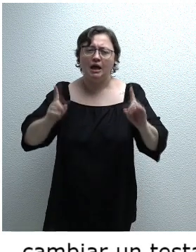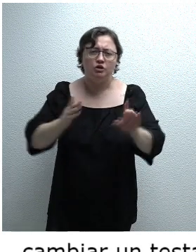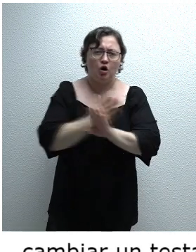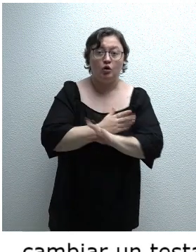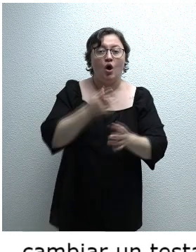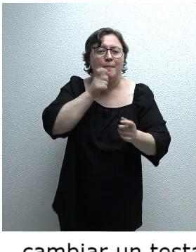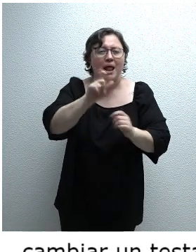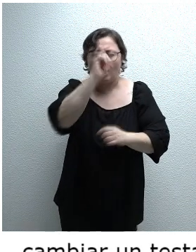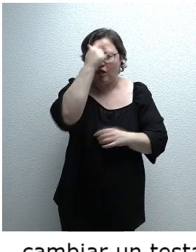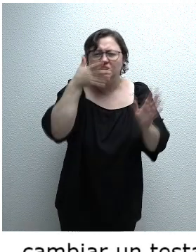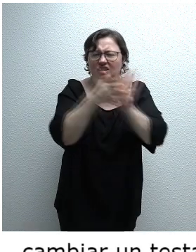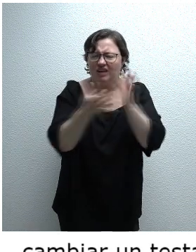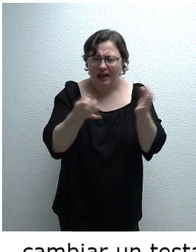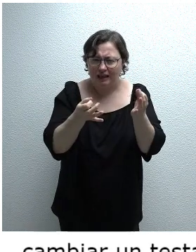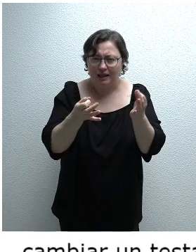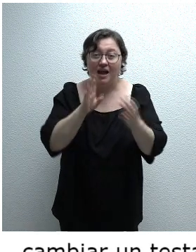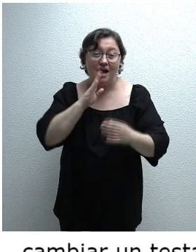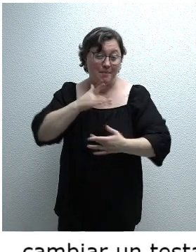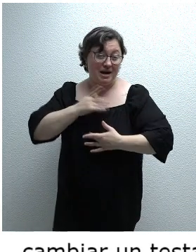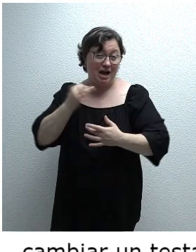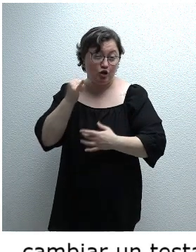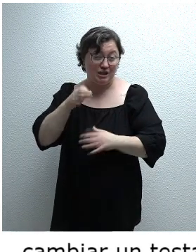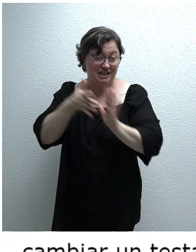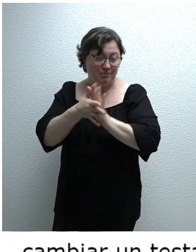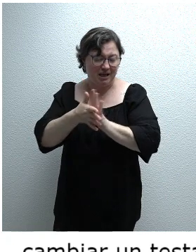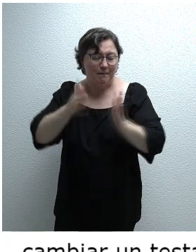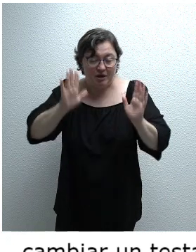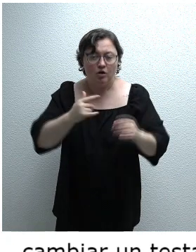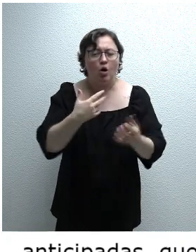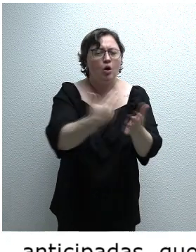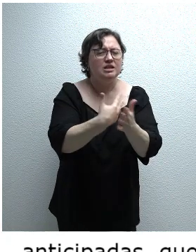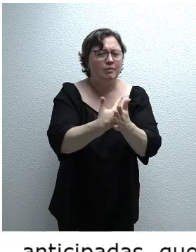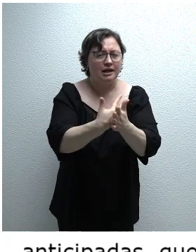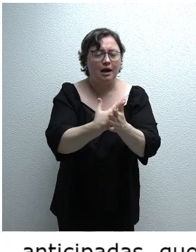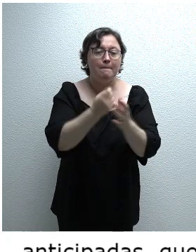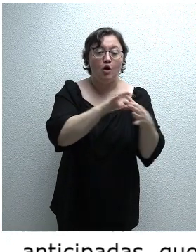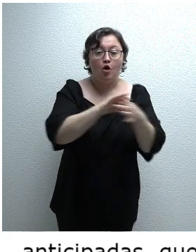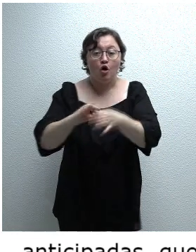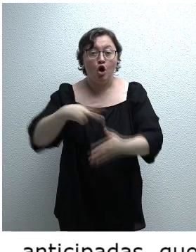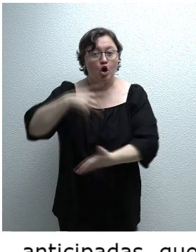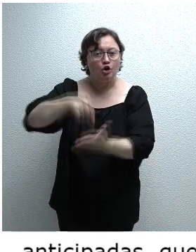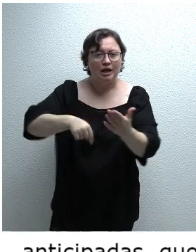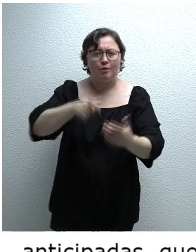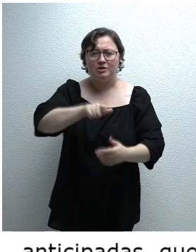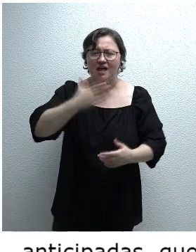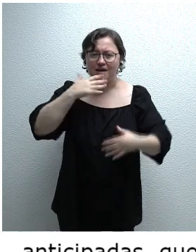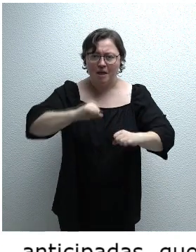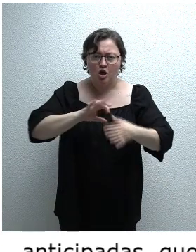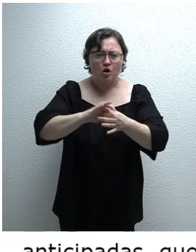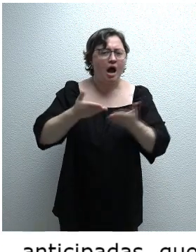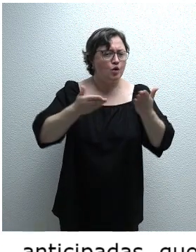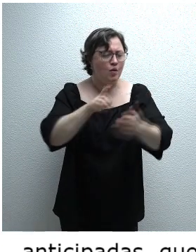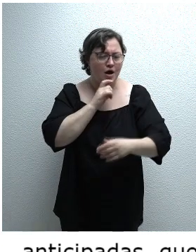que lo ha expresado anteriormente María José? Nos cuenta un poco cuál es la relación de las notarías de los mayores, en qué podéis